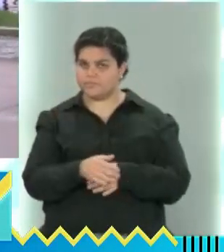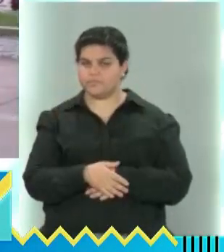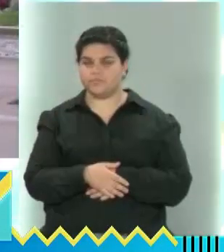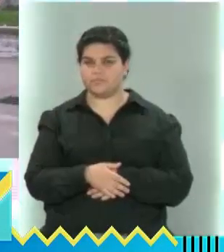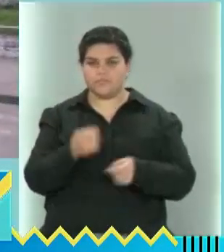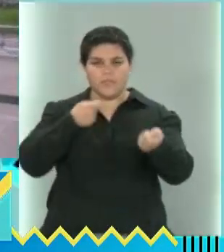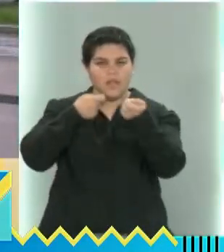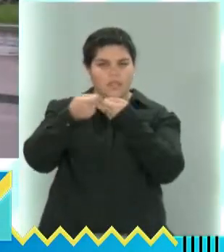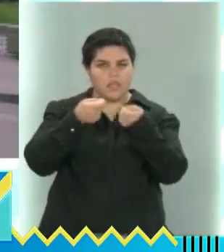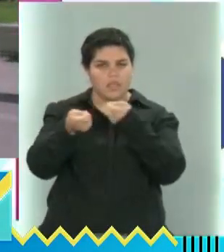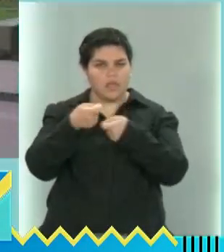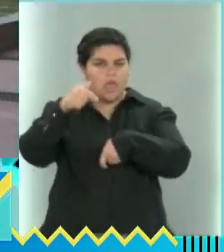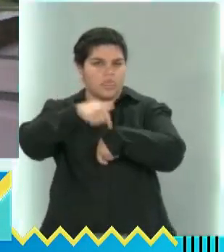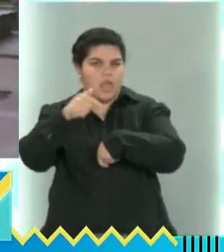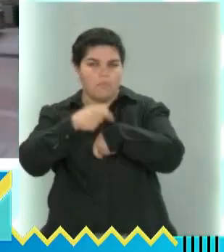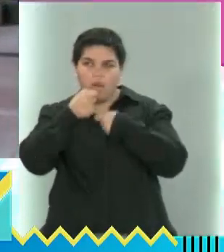manejan los tiempos